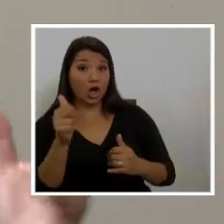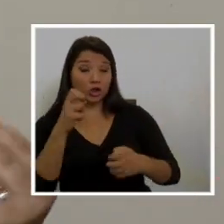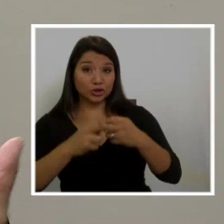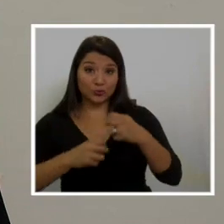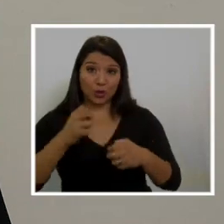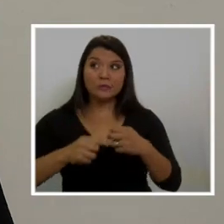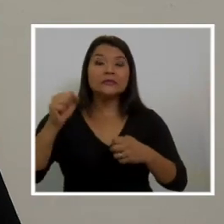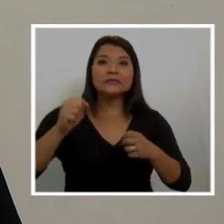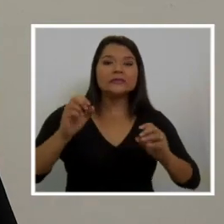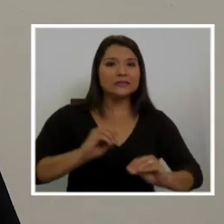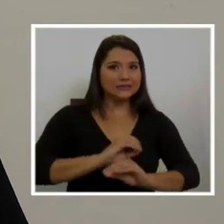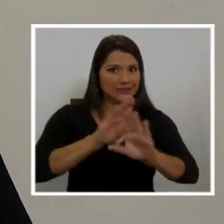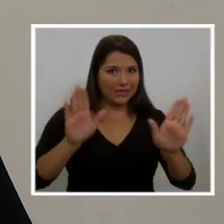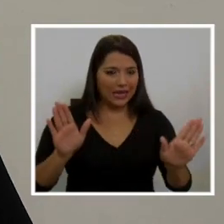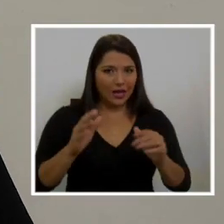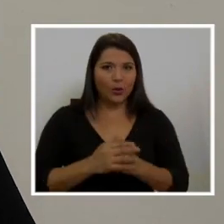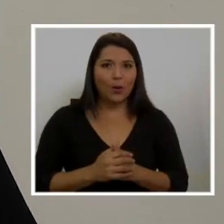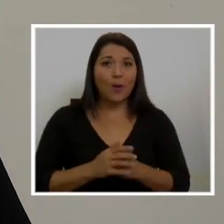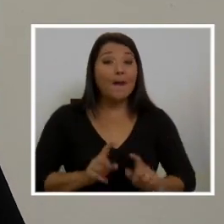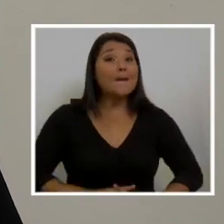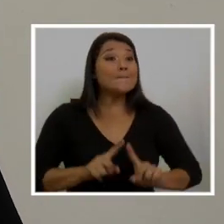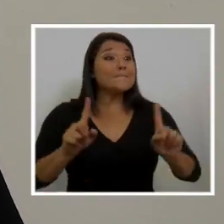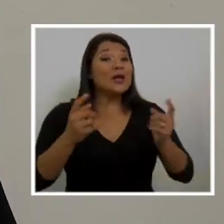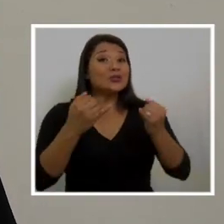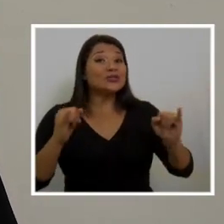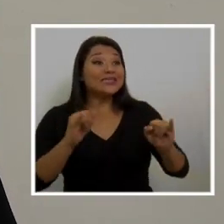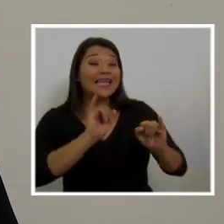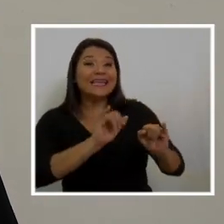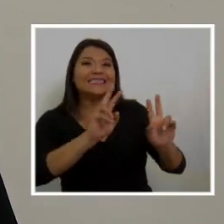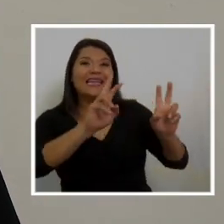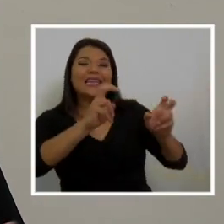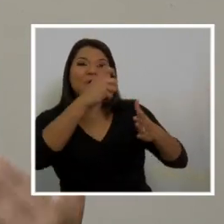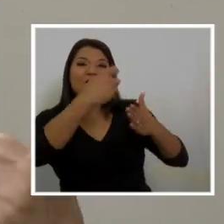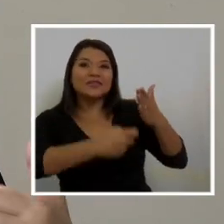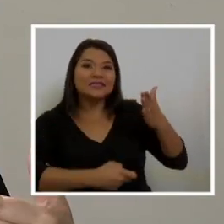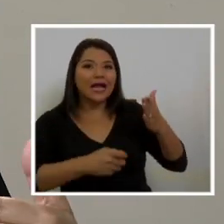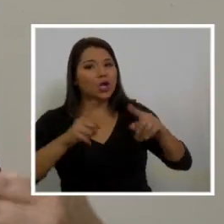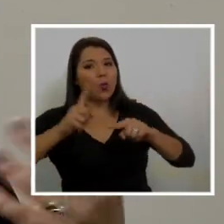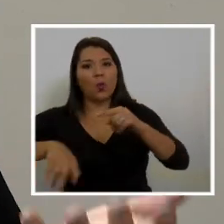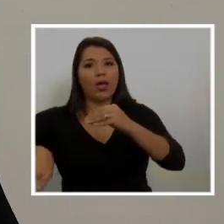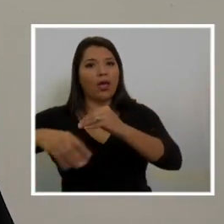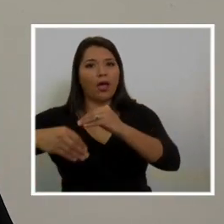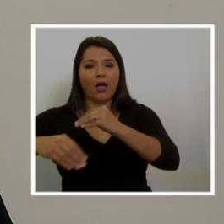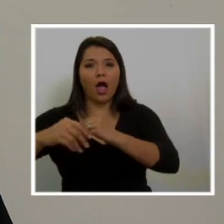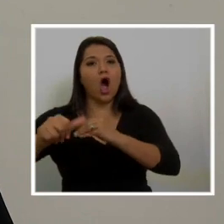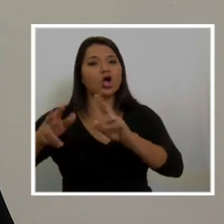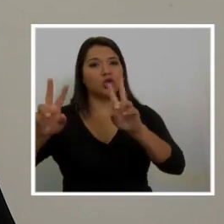claro, pero sin ese no hubiera sido posible estas otras, ¿verdad? El otro tema